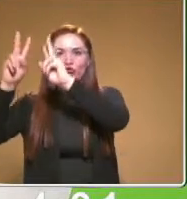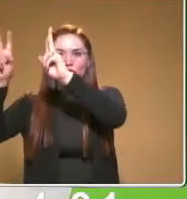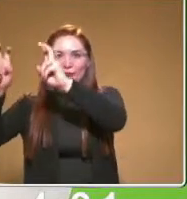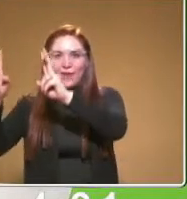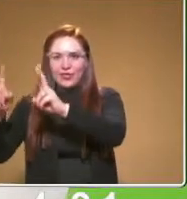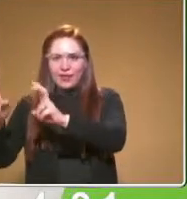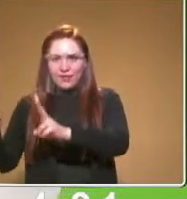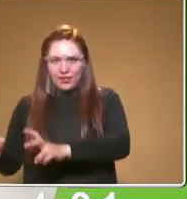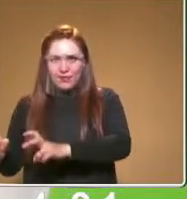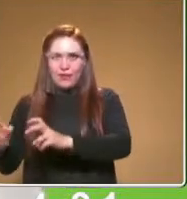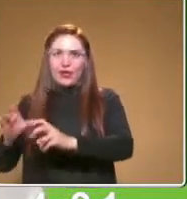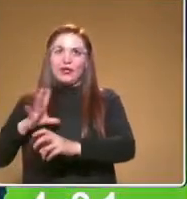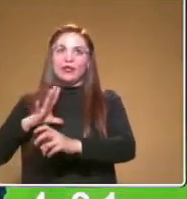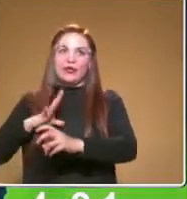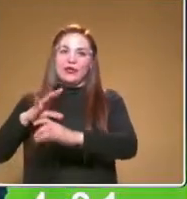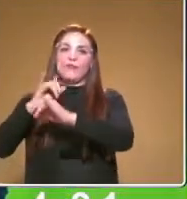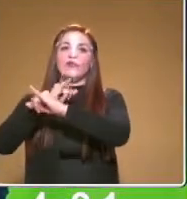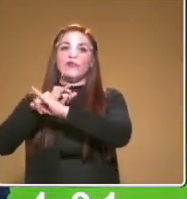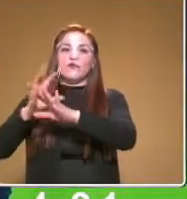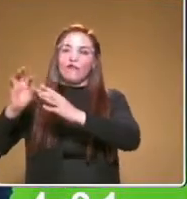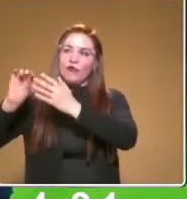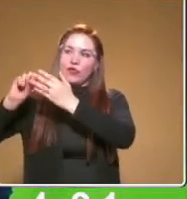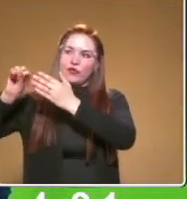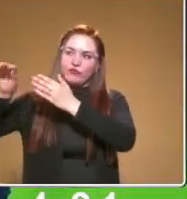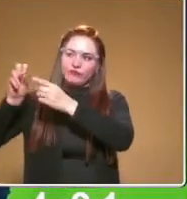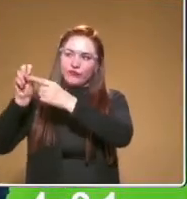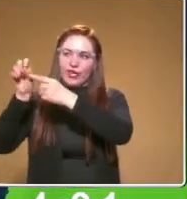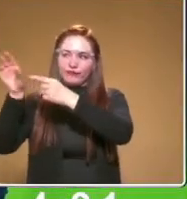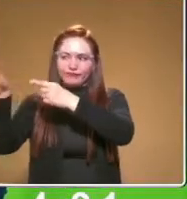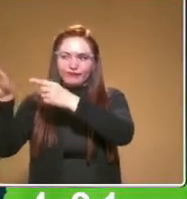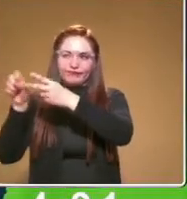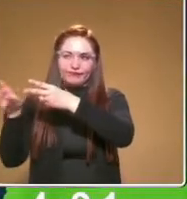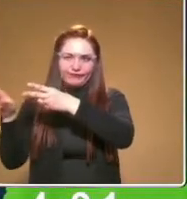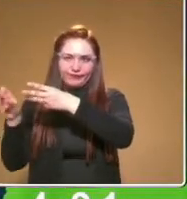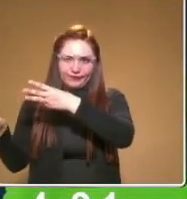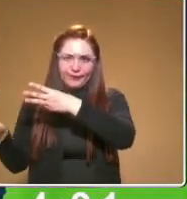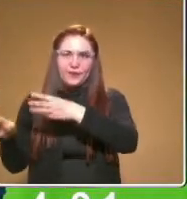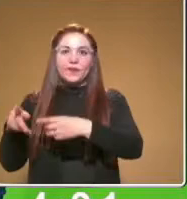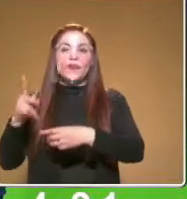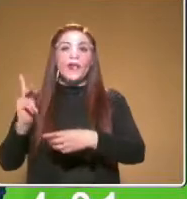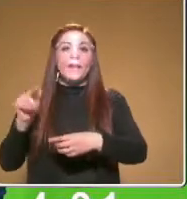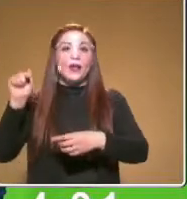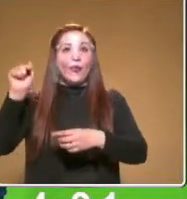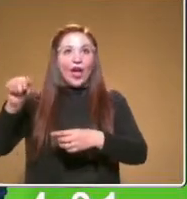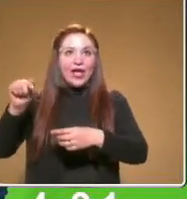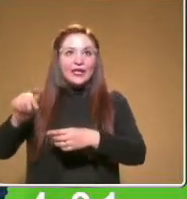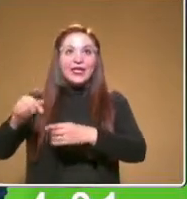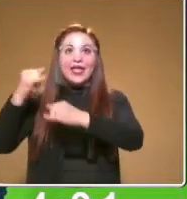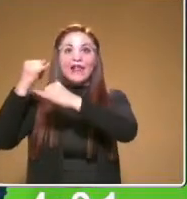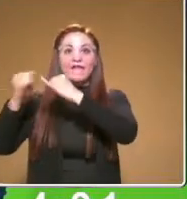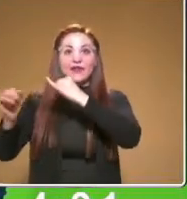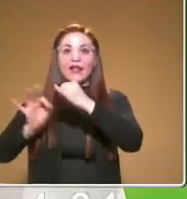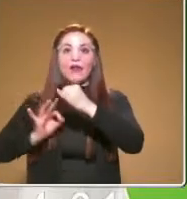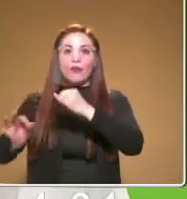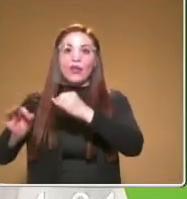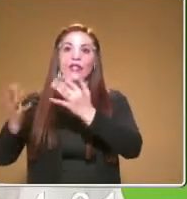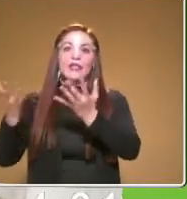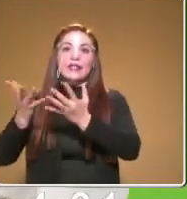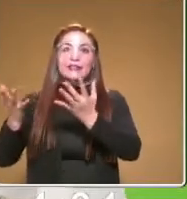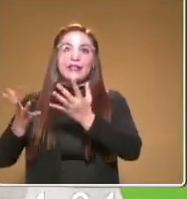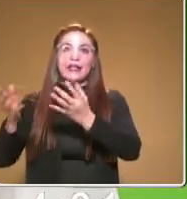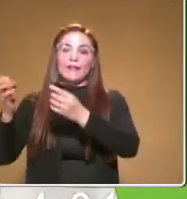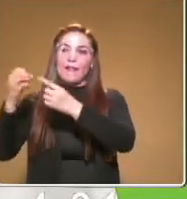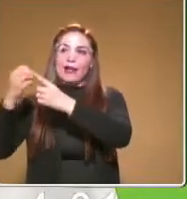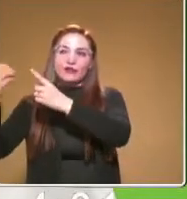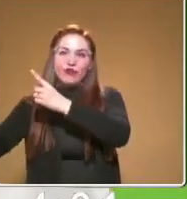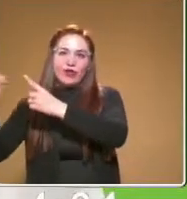descripción. Pero en el cuadro sinóptico se describe de manera concreta porque aquí al final, maestra, nos permite anotar como un enunciado o una idea que